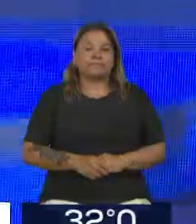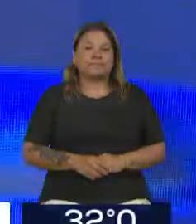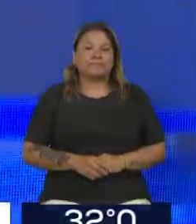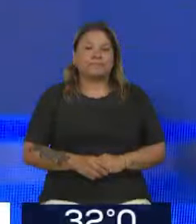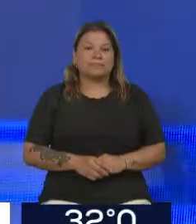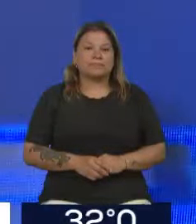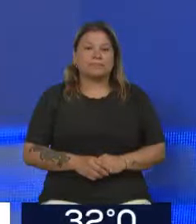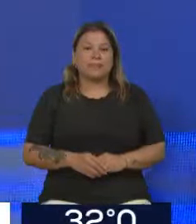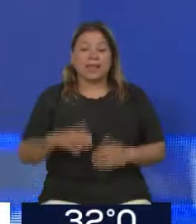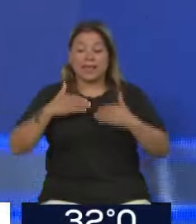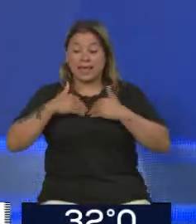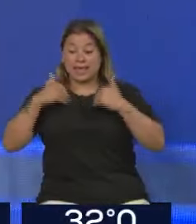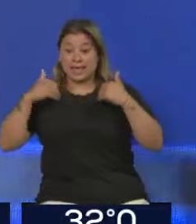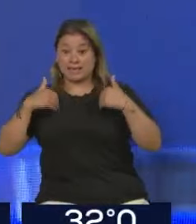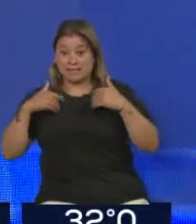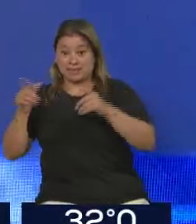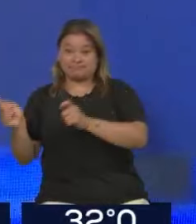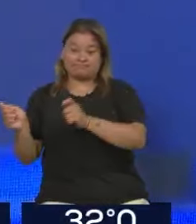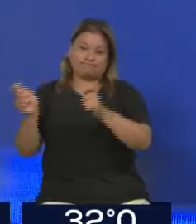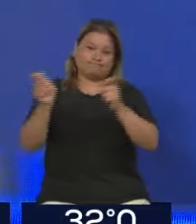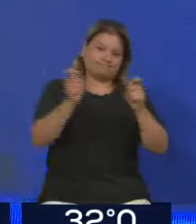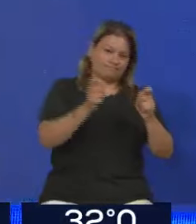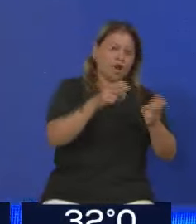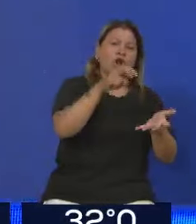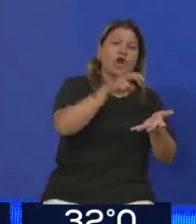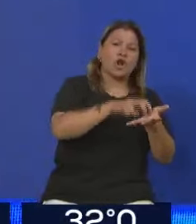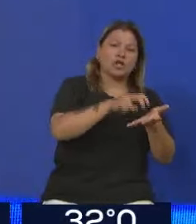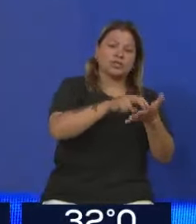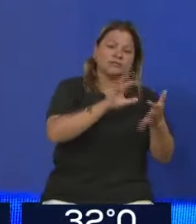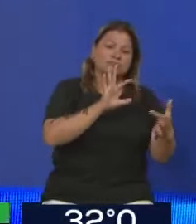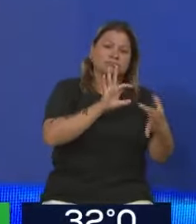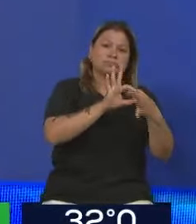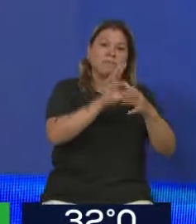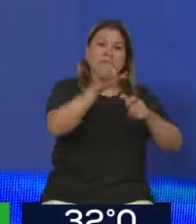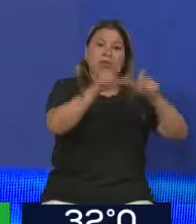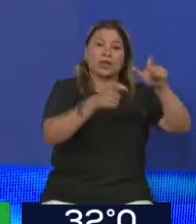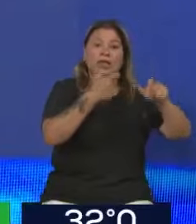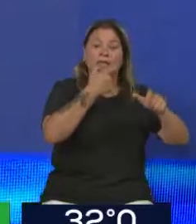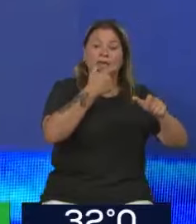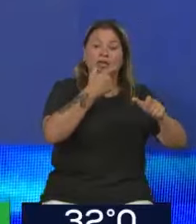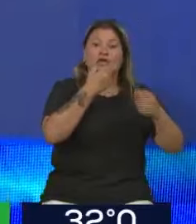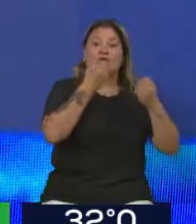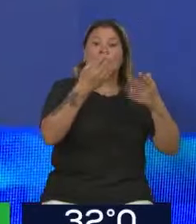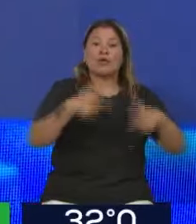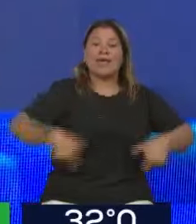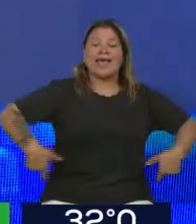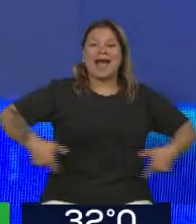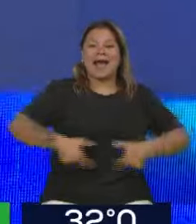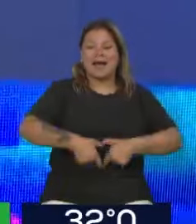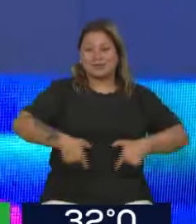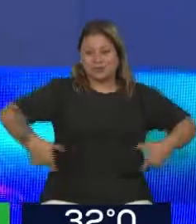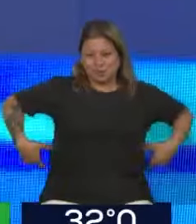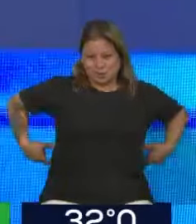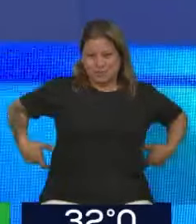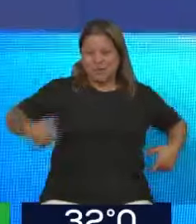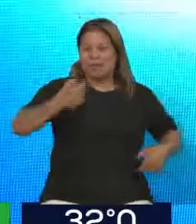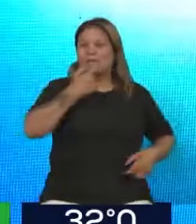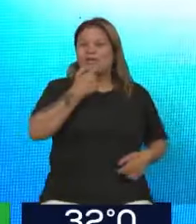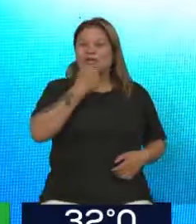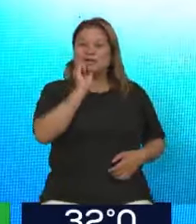bien del club gimnasia de grim vamos a hablar ahora de una noticia que tiene que ver mucho con los mendocinos porque el arzobispo de nuestra provincia monseñor Marcelo